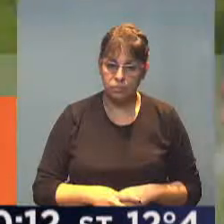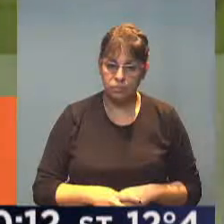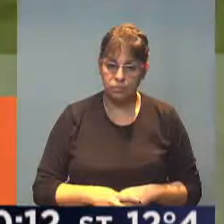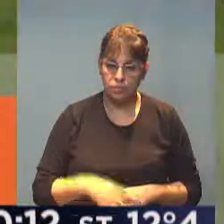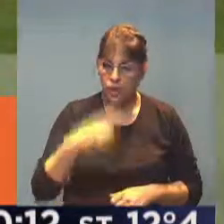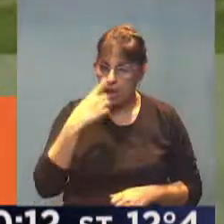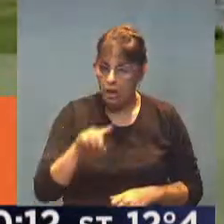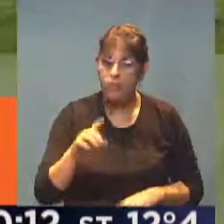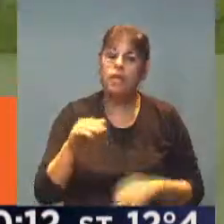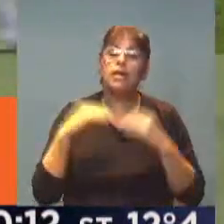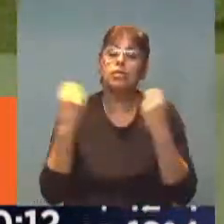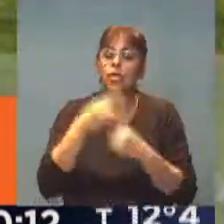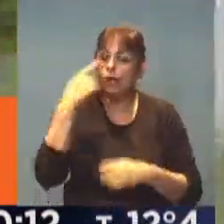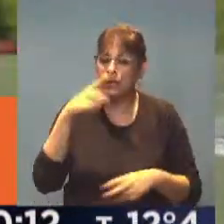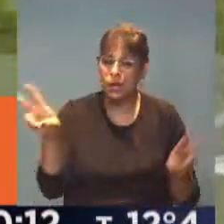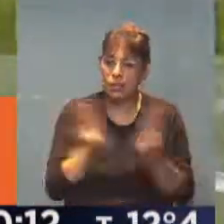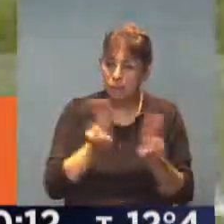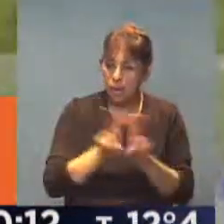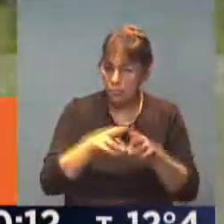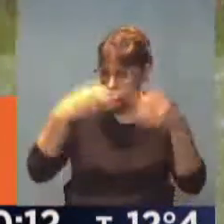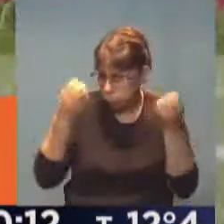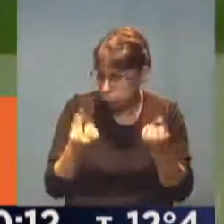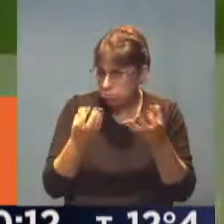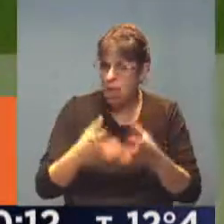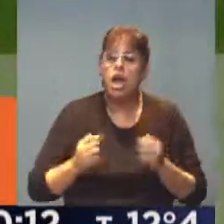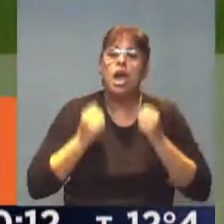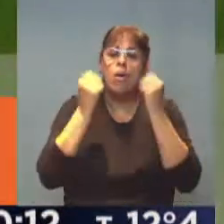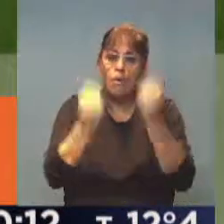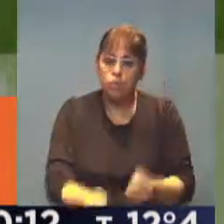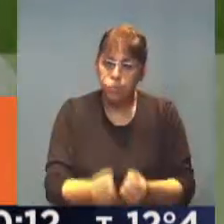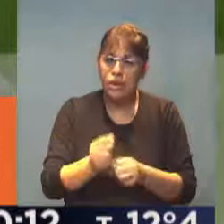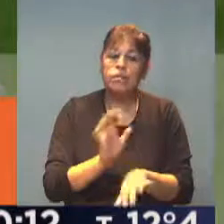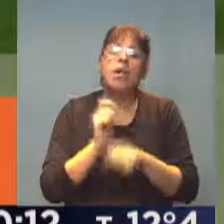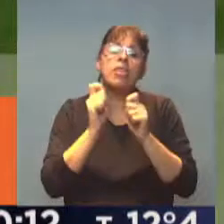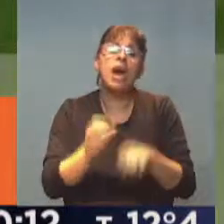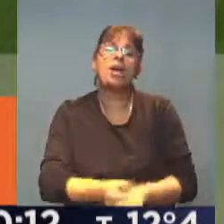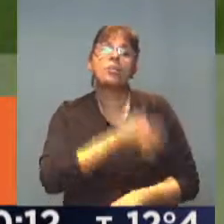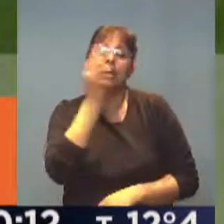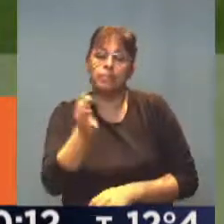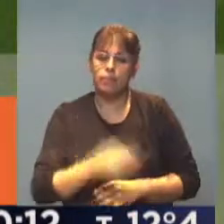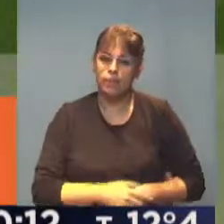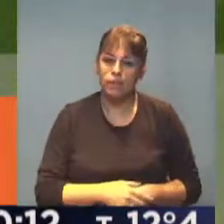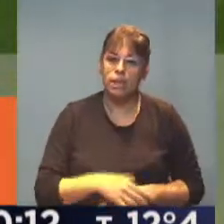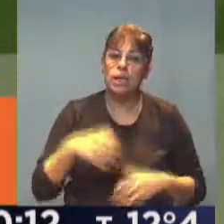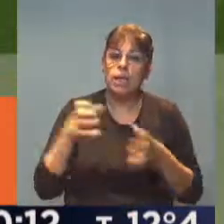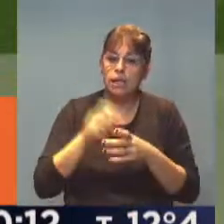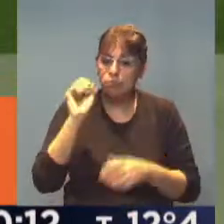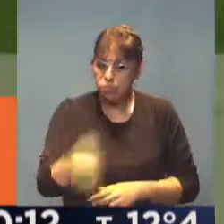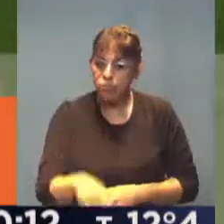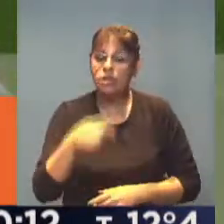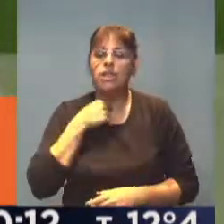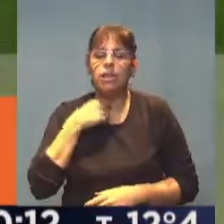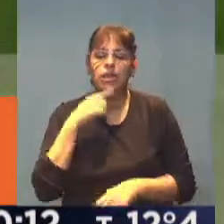Finalmente fue un empate justo, por cierto, el esfuerzo premiado para el equipo local que quiere permanecer en la